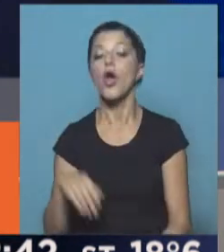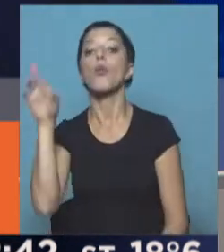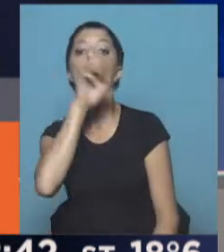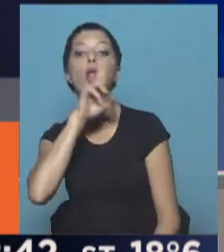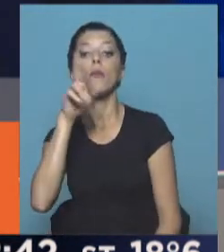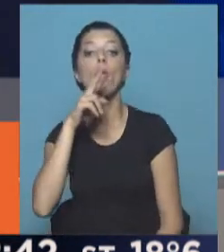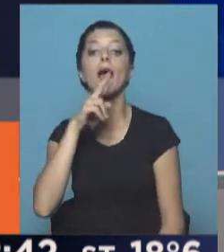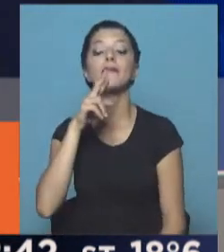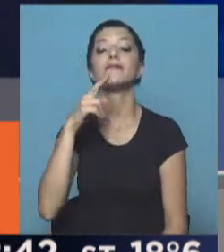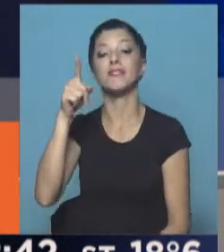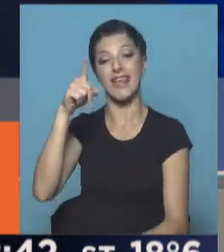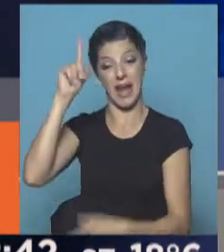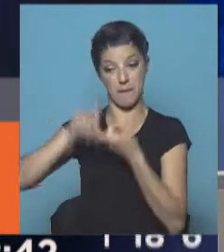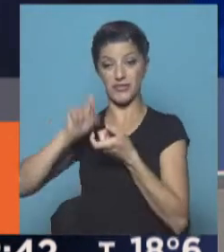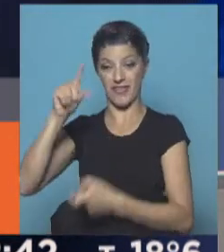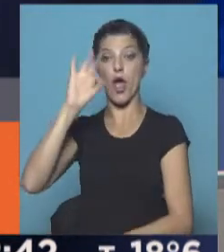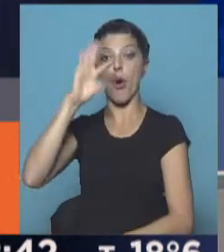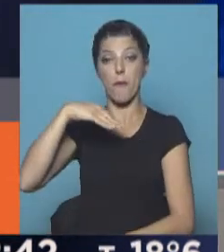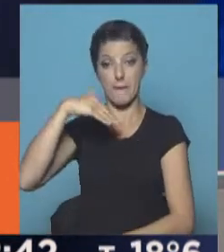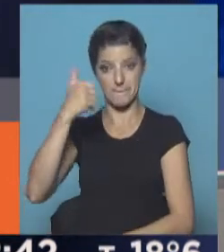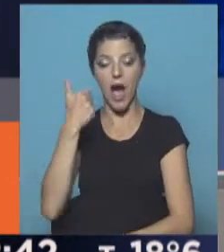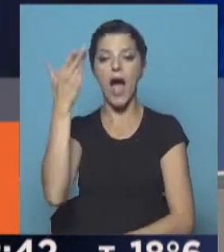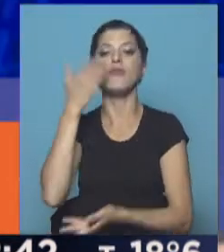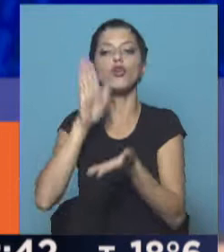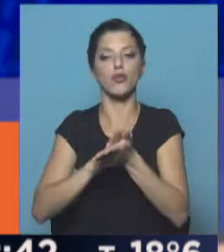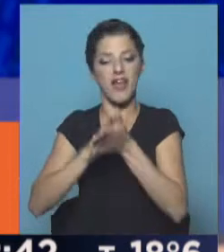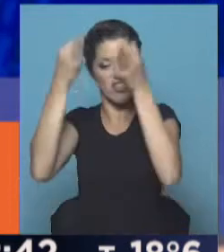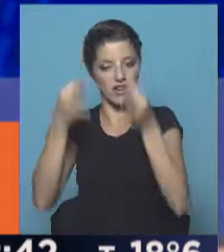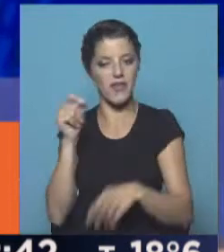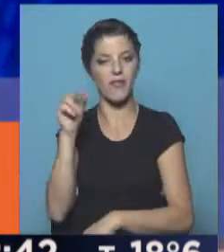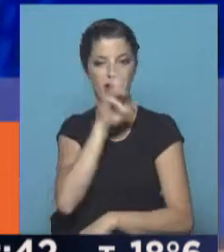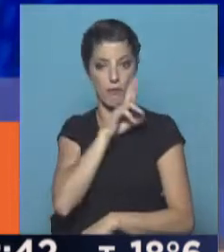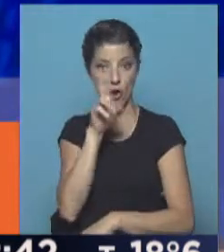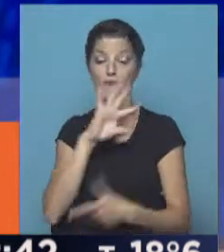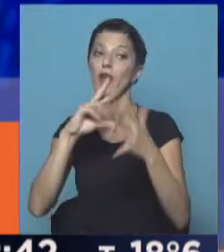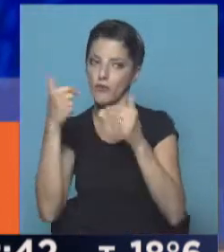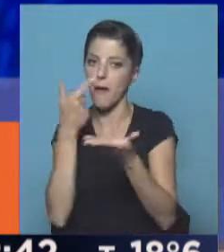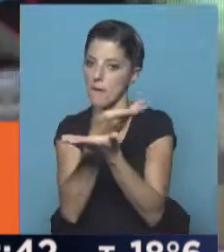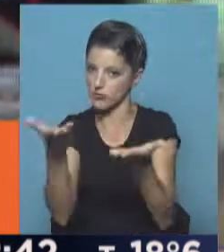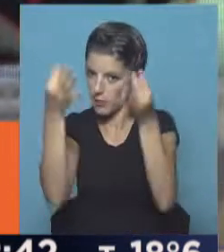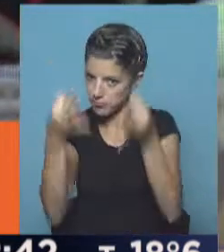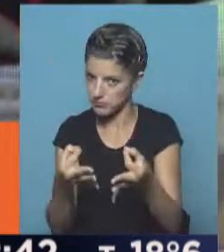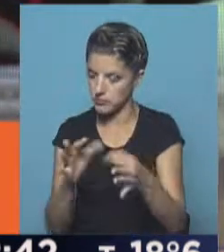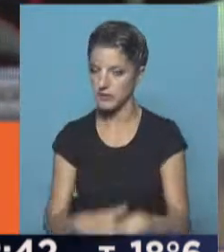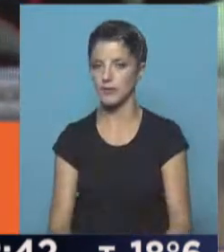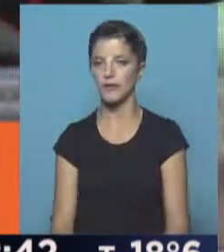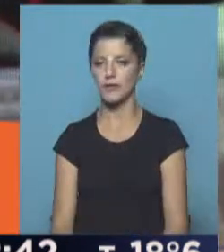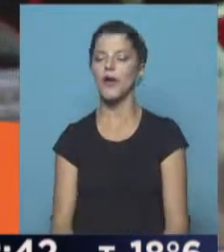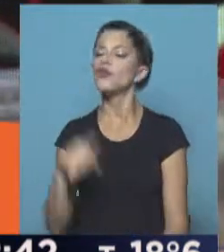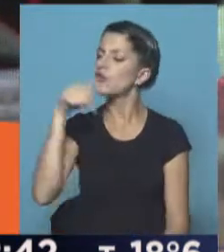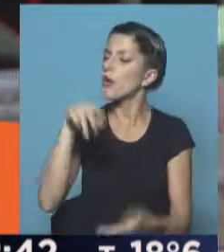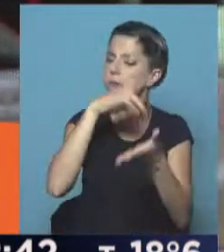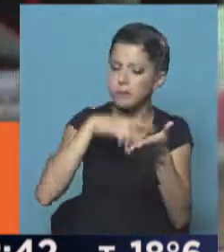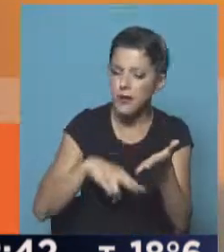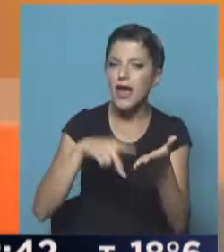Maravilloso discurso. Bueno, fue una forma de poner los puntos sobre las íes. Sí, vos sabés, Natalia, que hoy estaba leyendo que además Trump es como que permanentemente